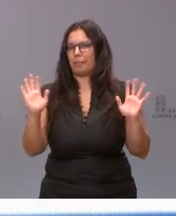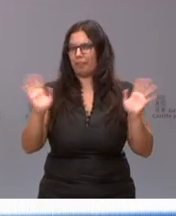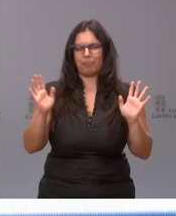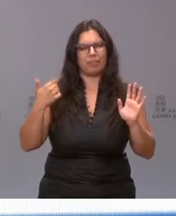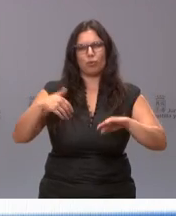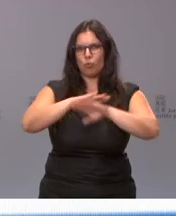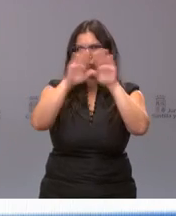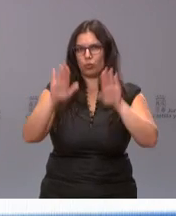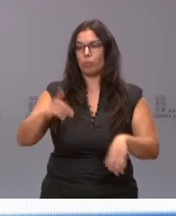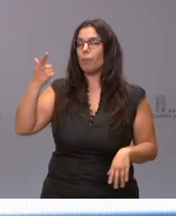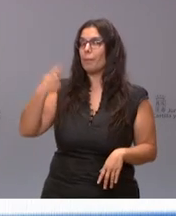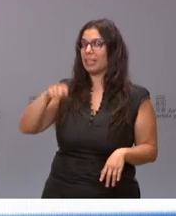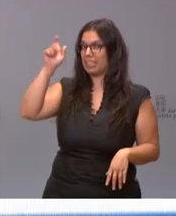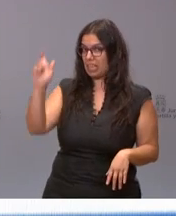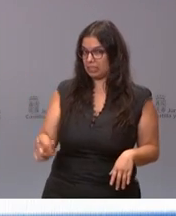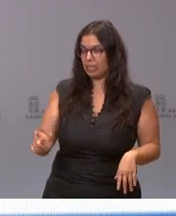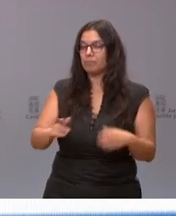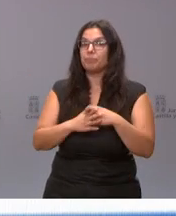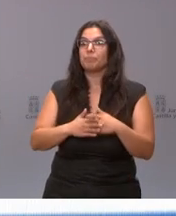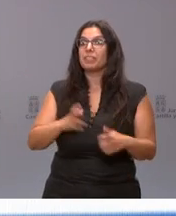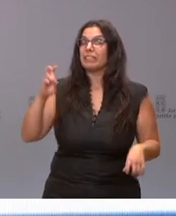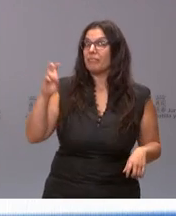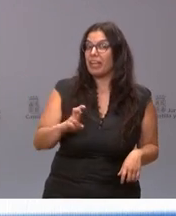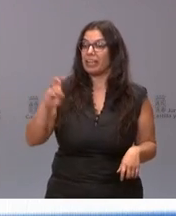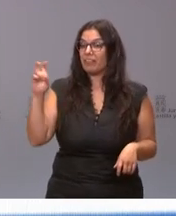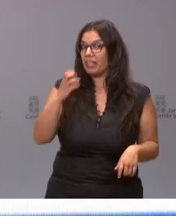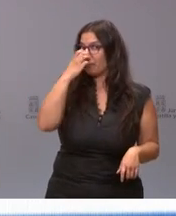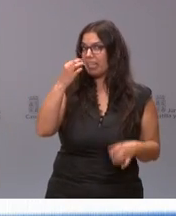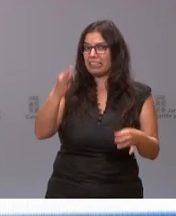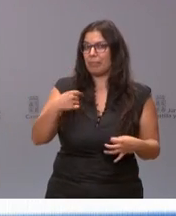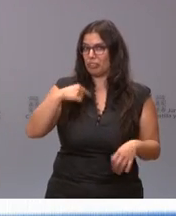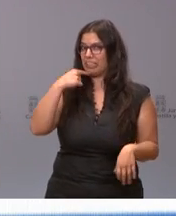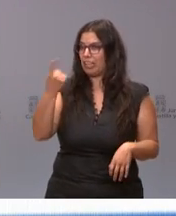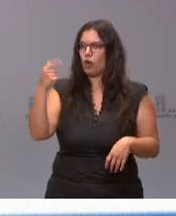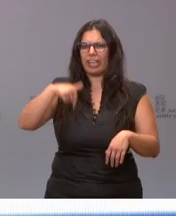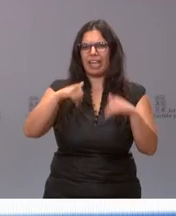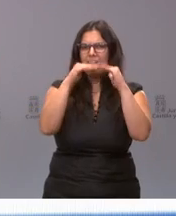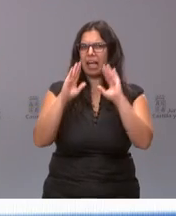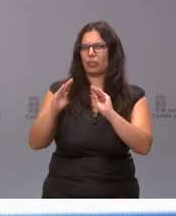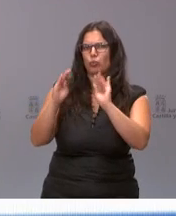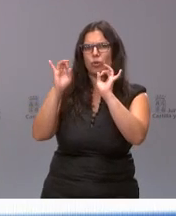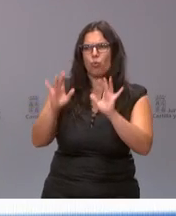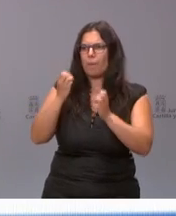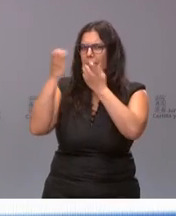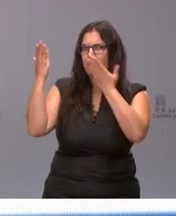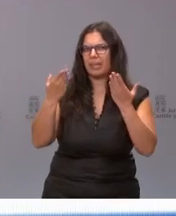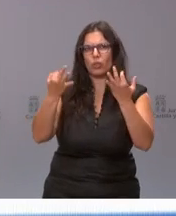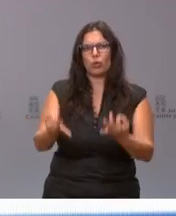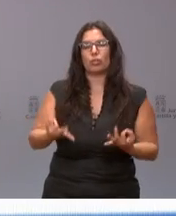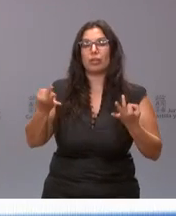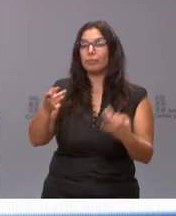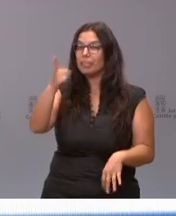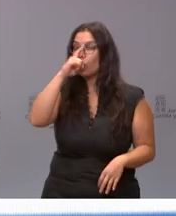termino, presidente. Cada vez que vienes a Medina, te lo digo, estás en tu casa, eres siempre bienvenido.